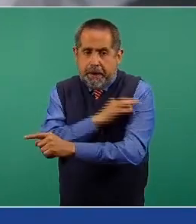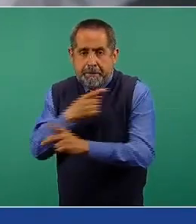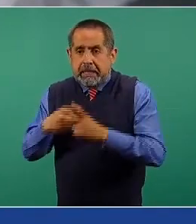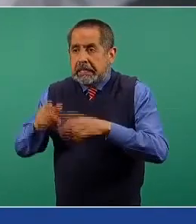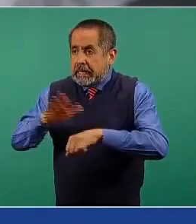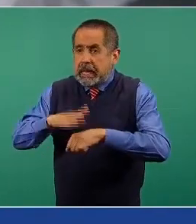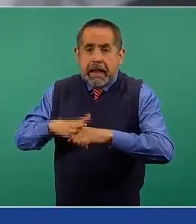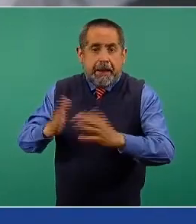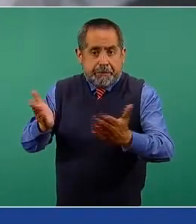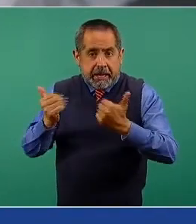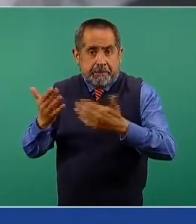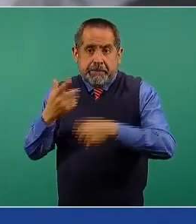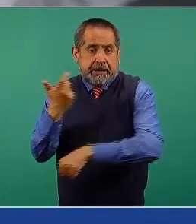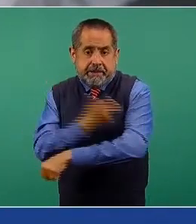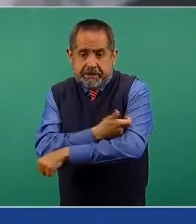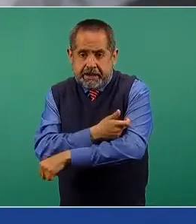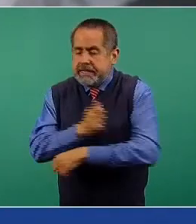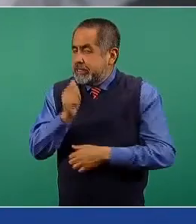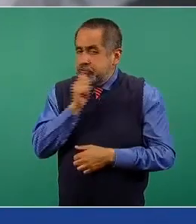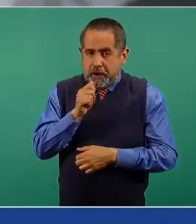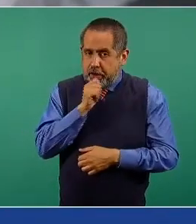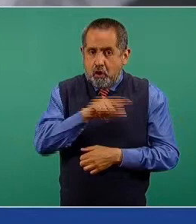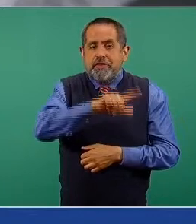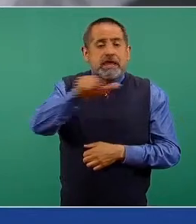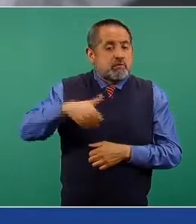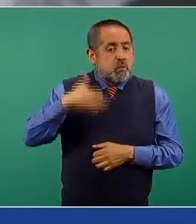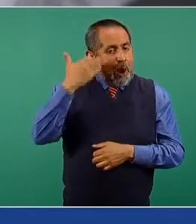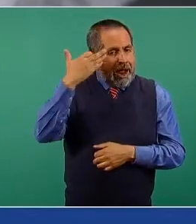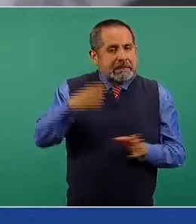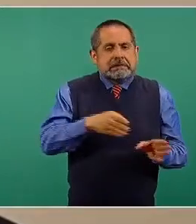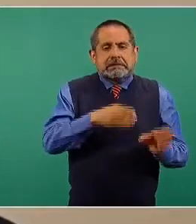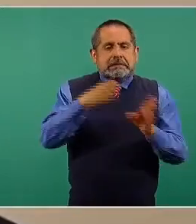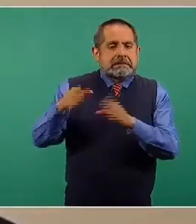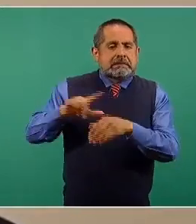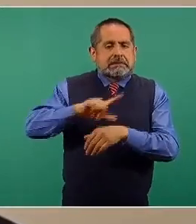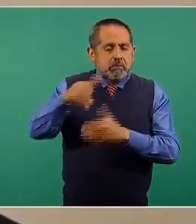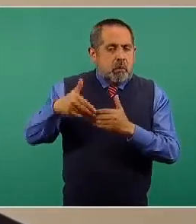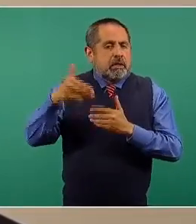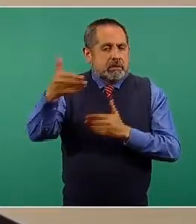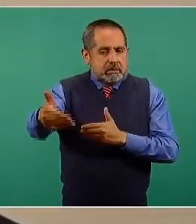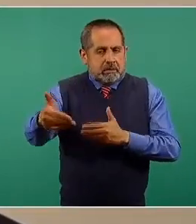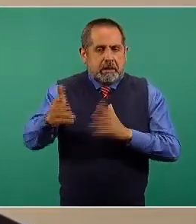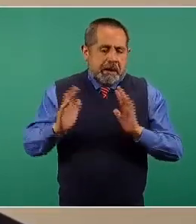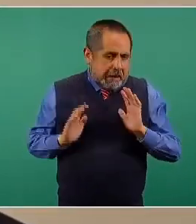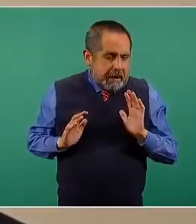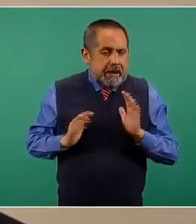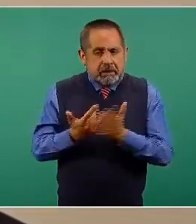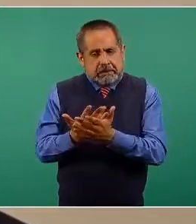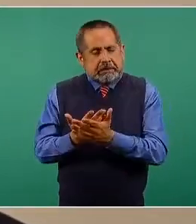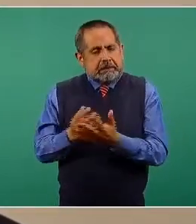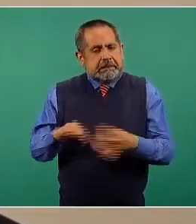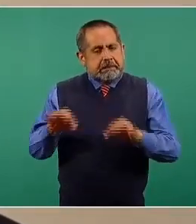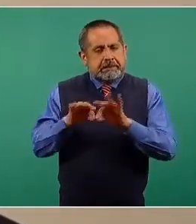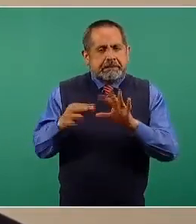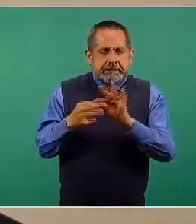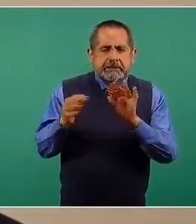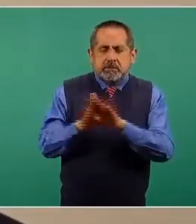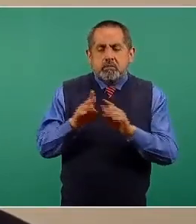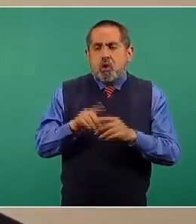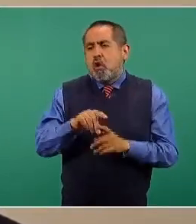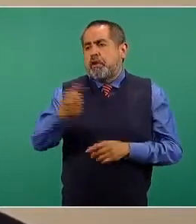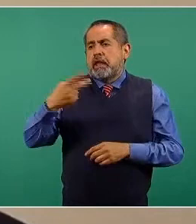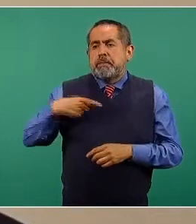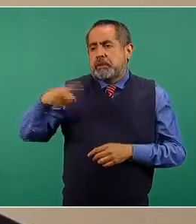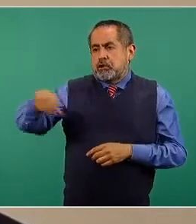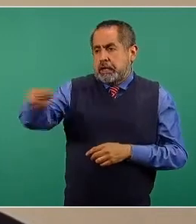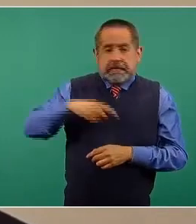está aplicando la vacuna, están programados para más adelante. Entonces, también es importante que las demás personas